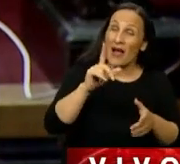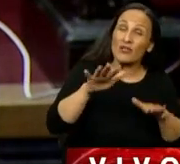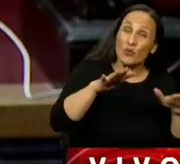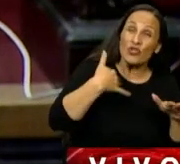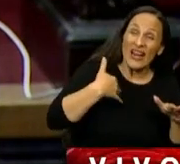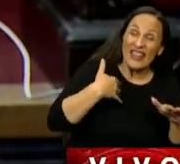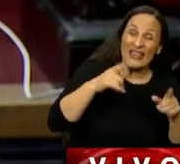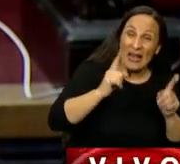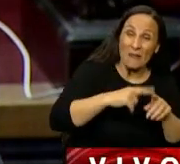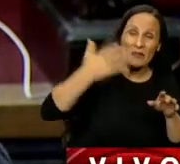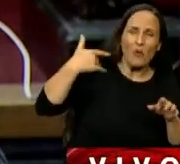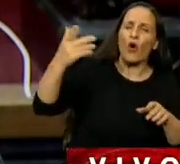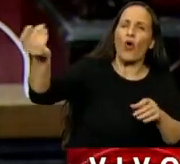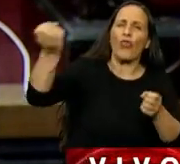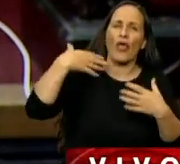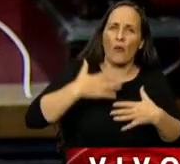arrasada, Bauer.